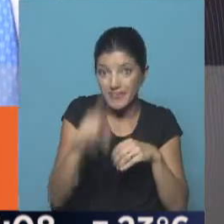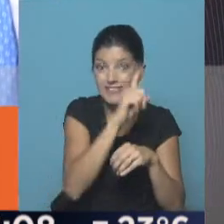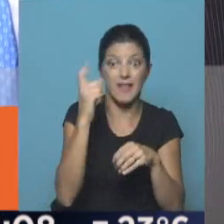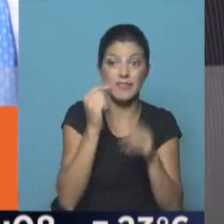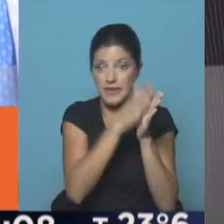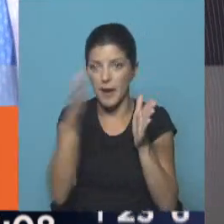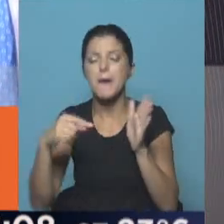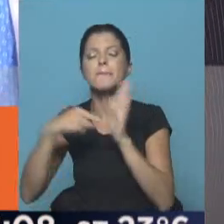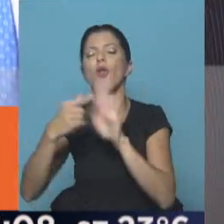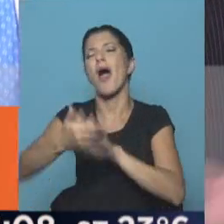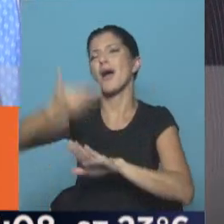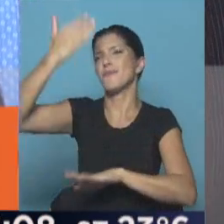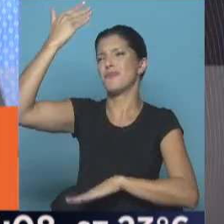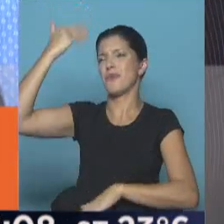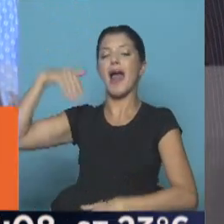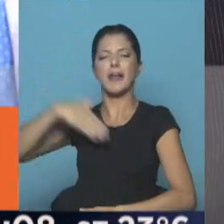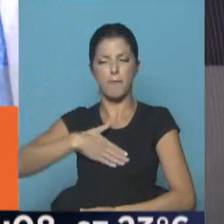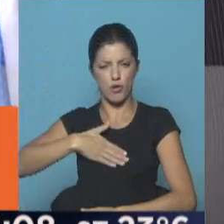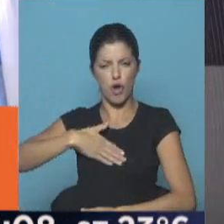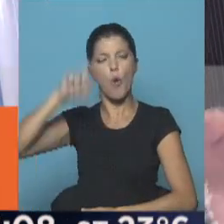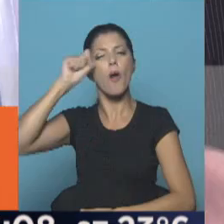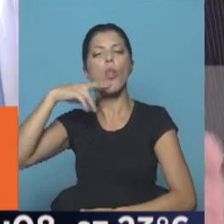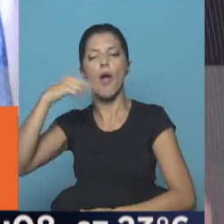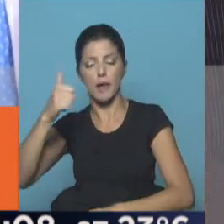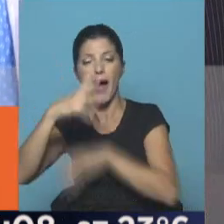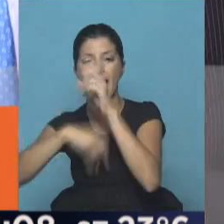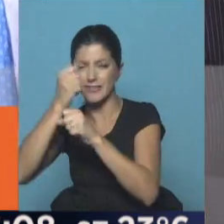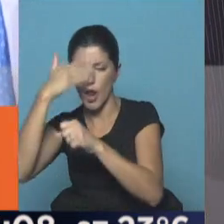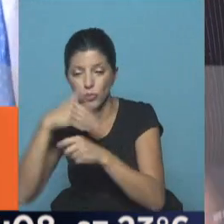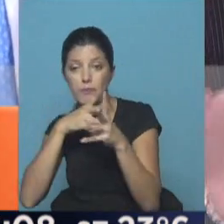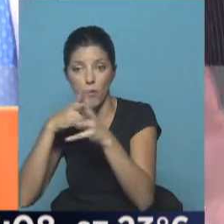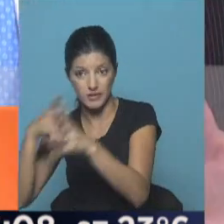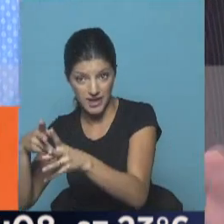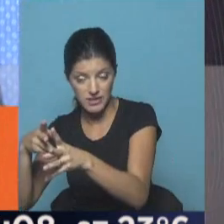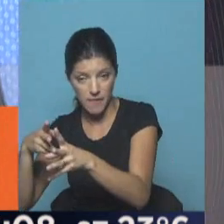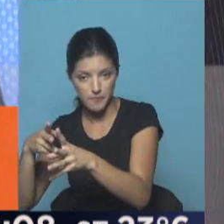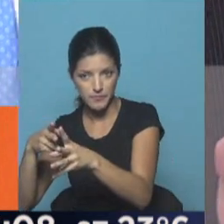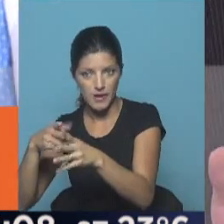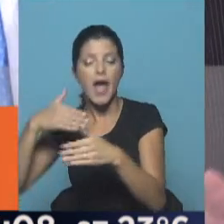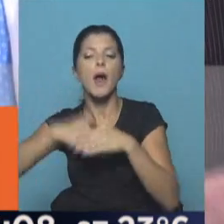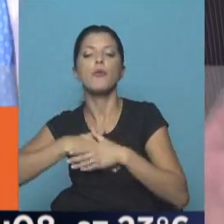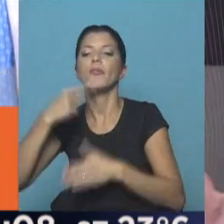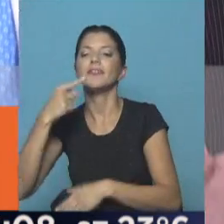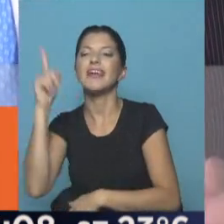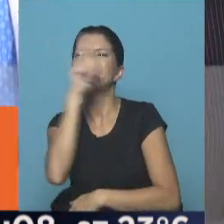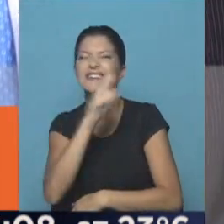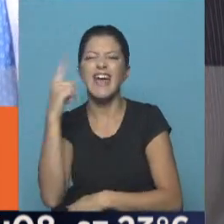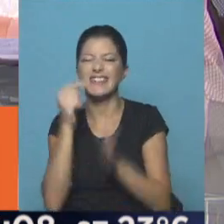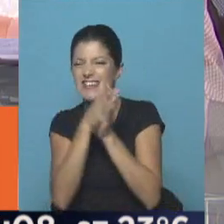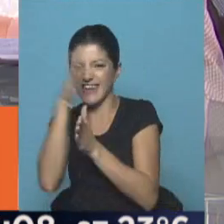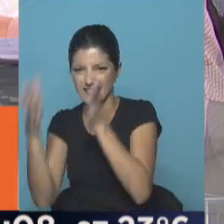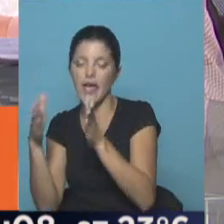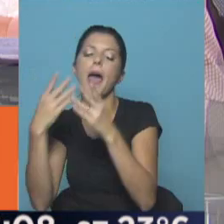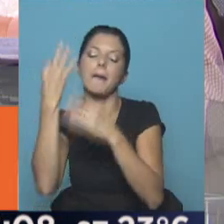de Napoleón. Desde la fuga de Elba hasta la batalla final de Waterloo, dicen que pasan 100 días. Son 116